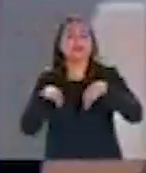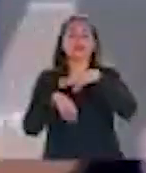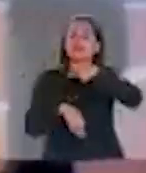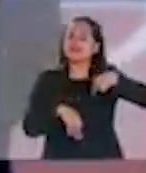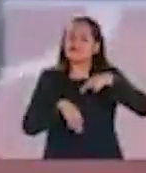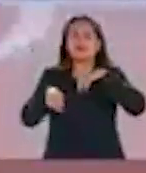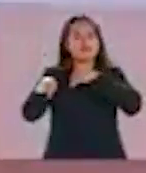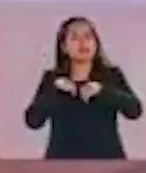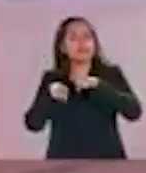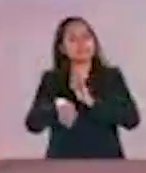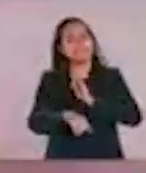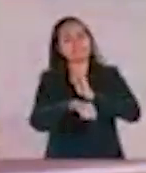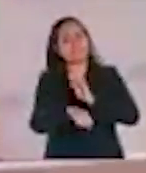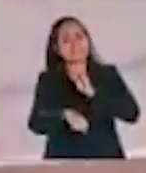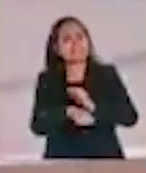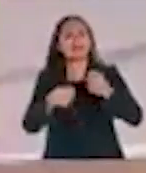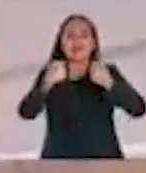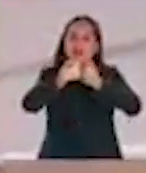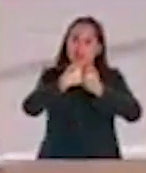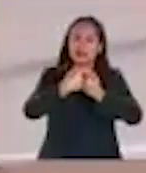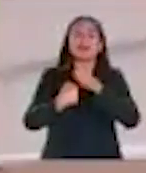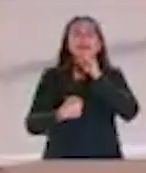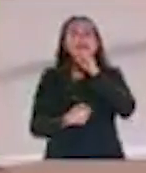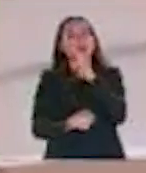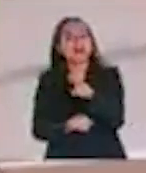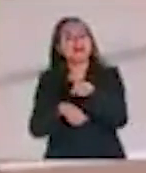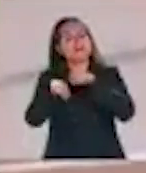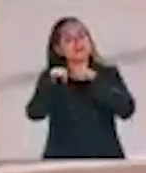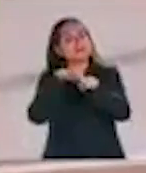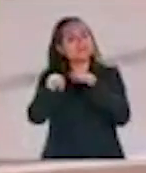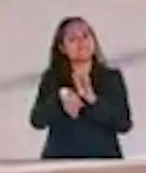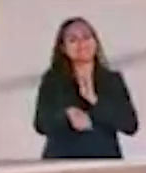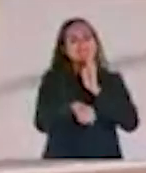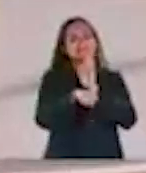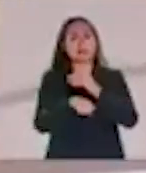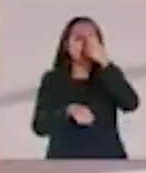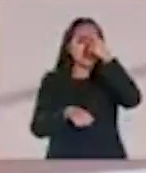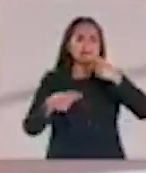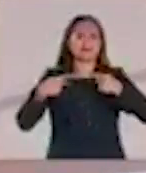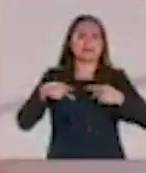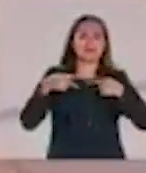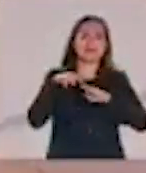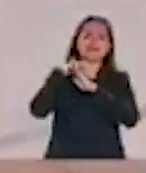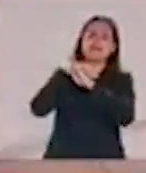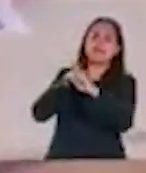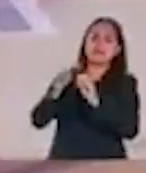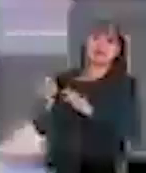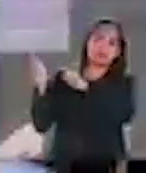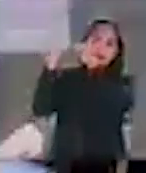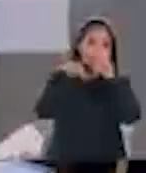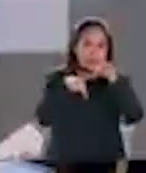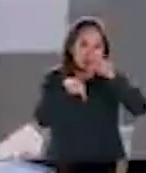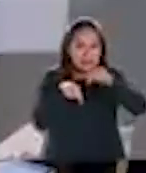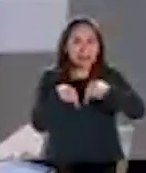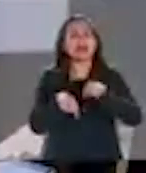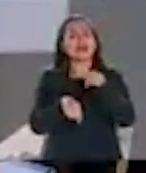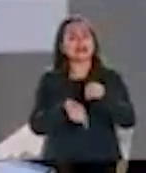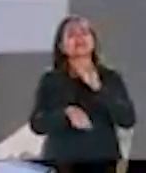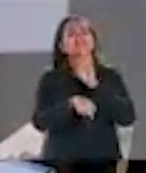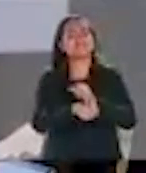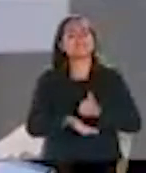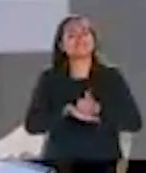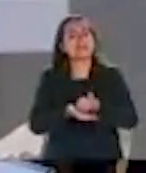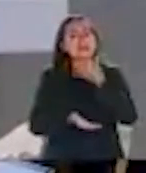y tenemos también que trabajar para que esos migrantes mexicanos se sientan bienvenidos en nuestro muchas gracias candidato